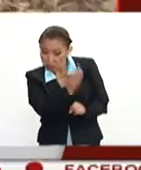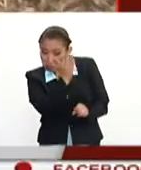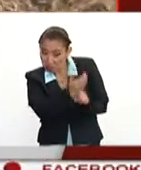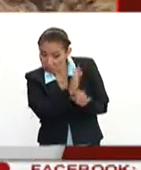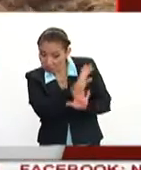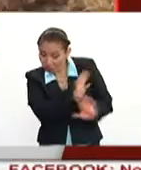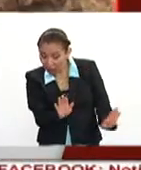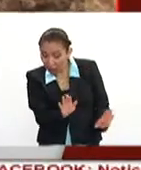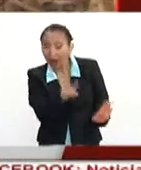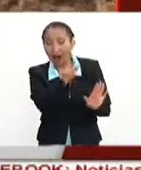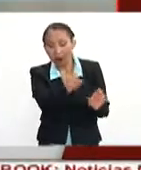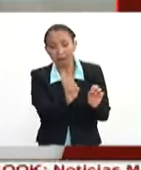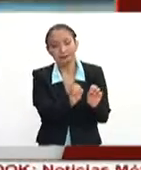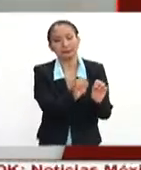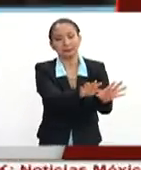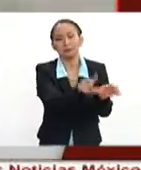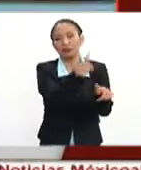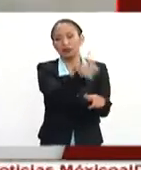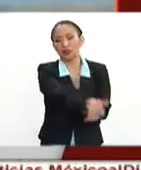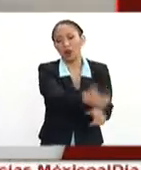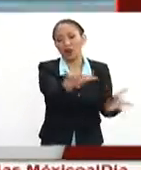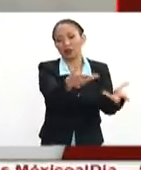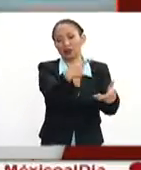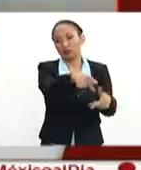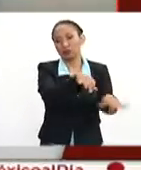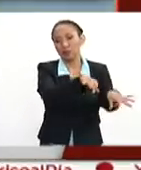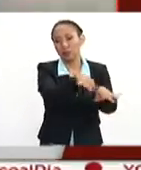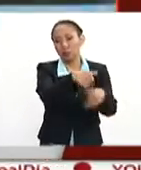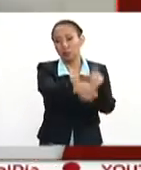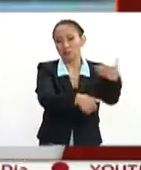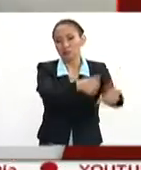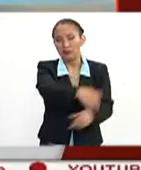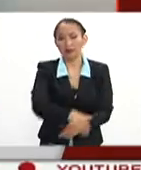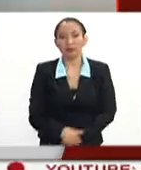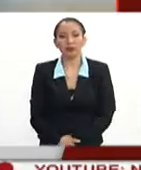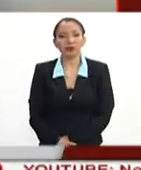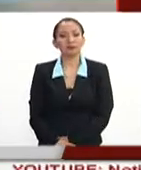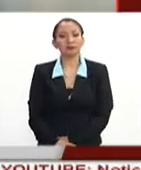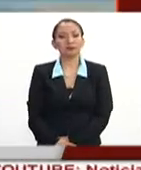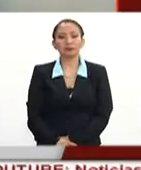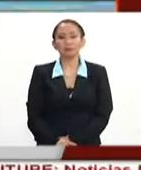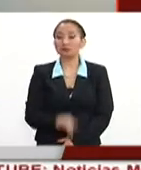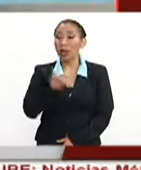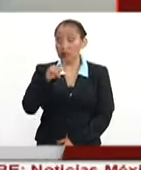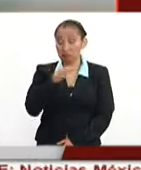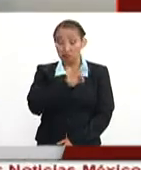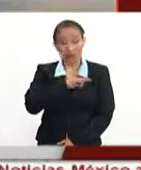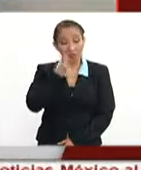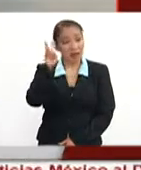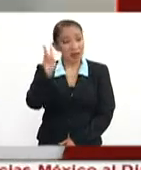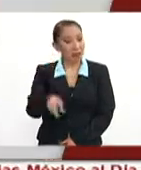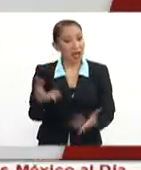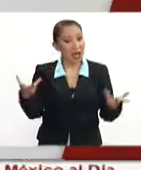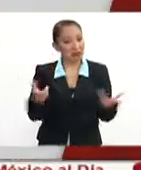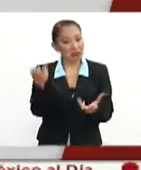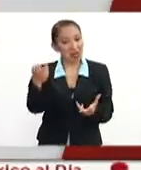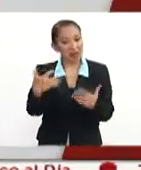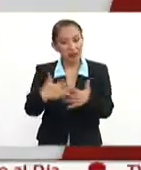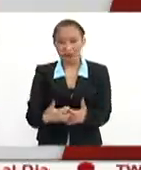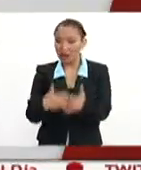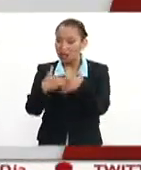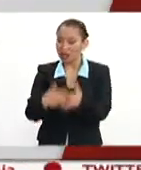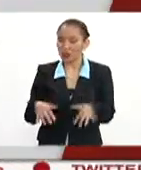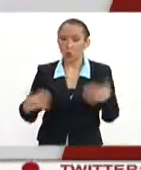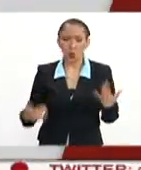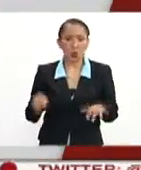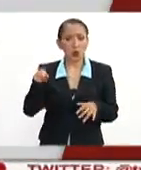suficiente conocimiento para que puedan operarlo ellos mismos. Aurelio, pues muchas felicidades por la creación de esta empresa